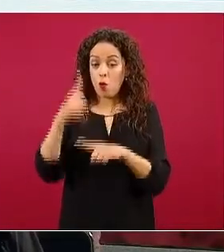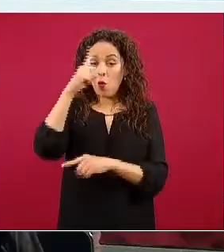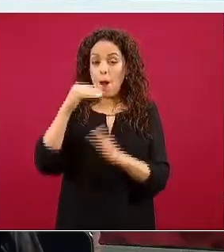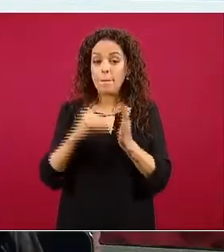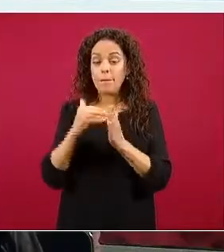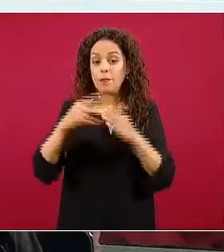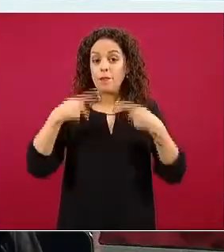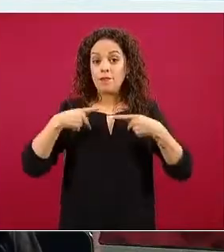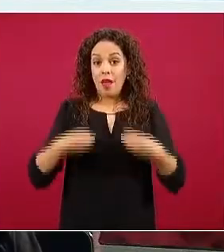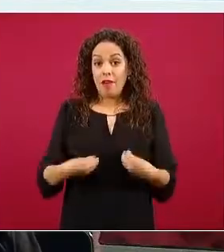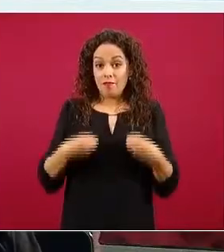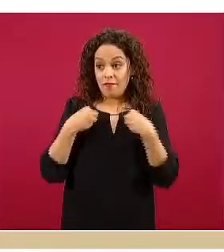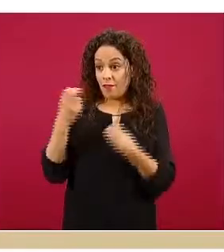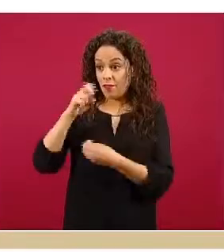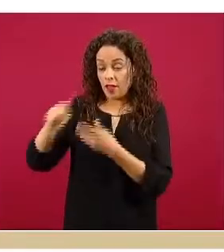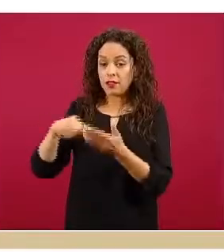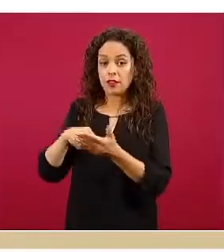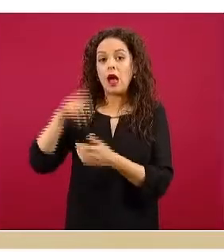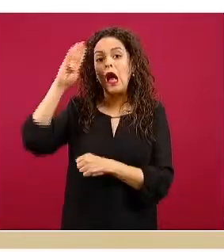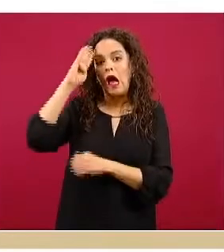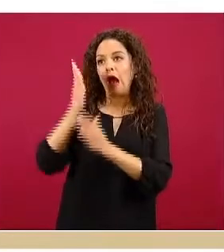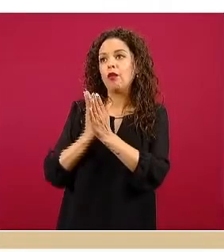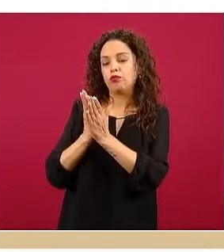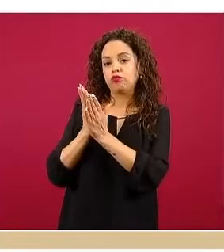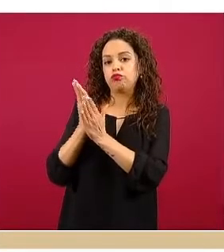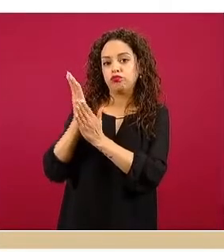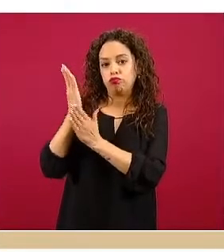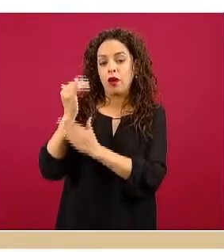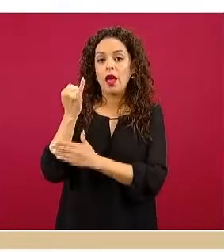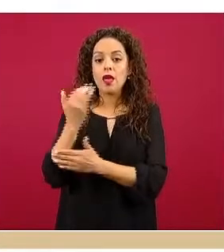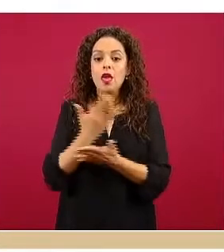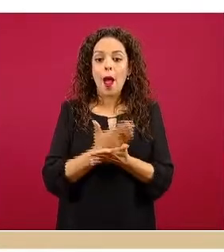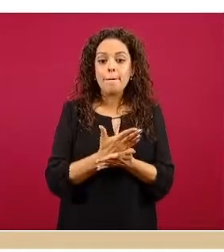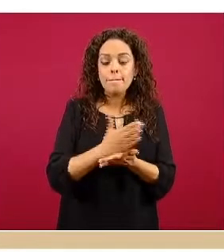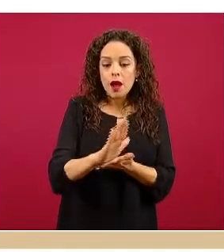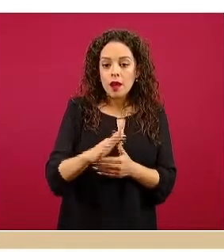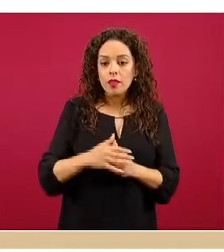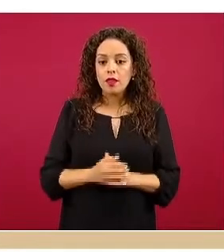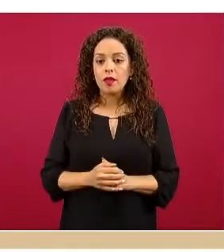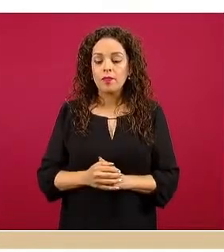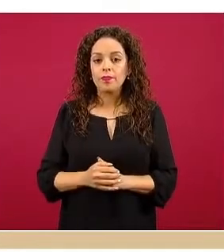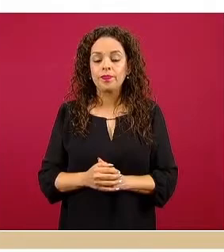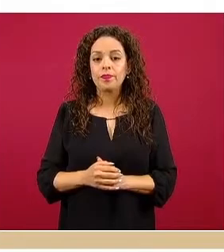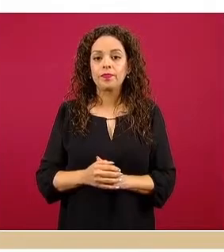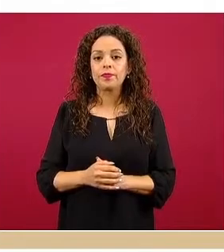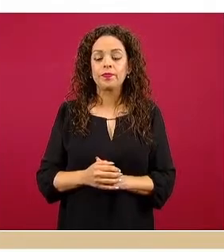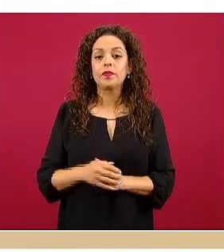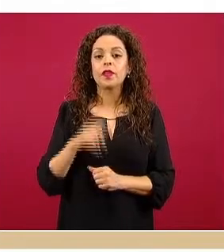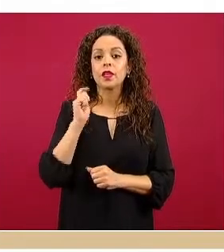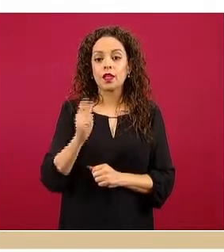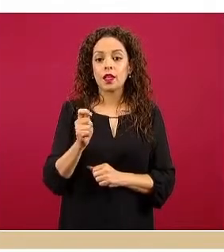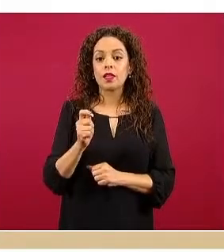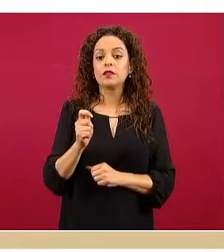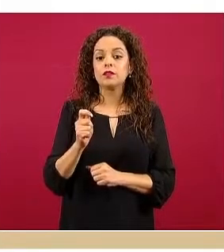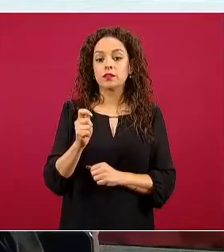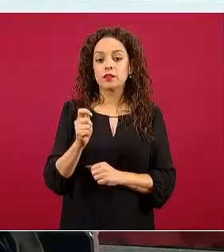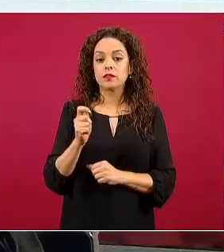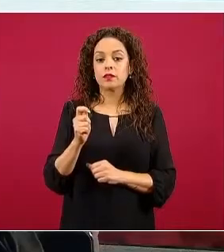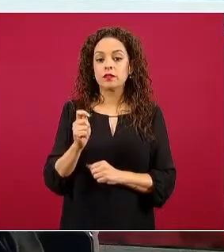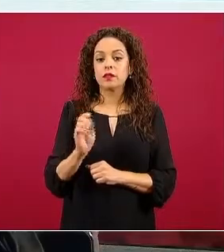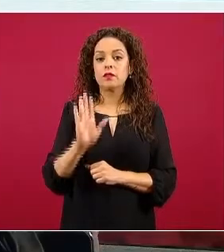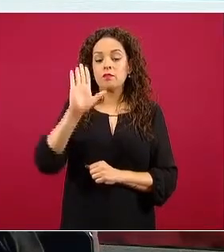más alta, y además ya llegó también a igualar su